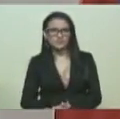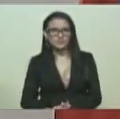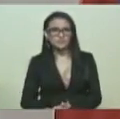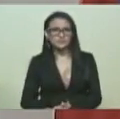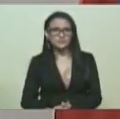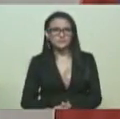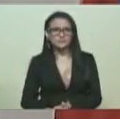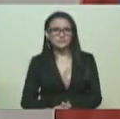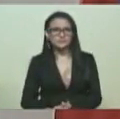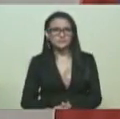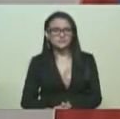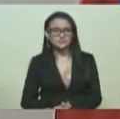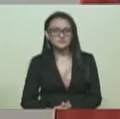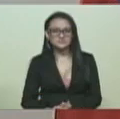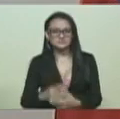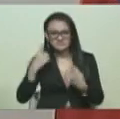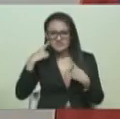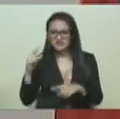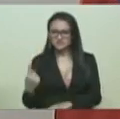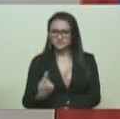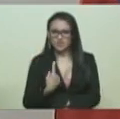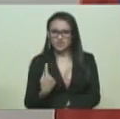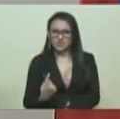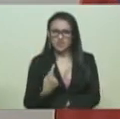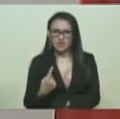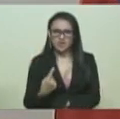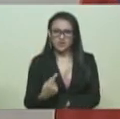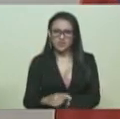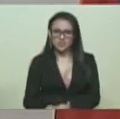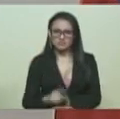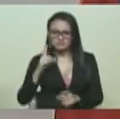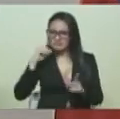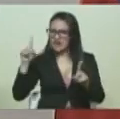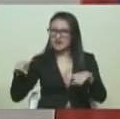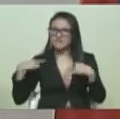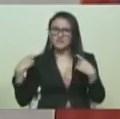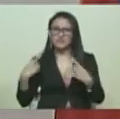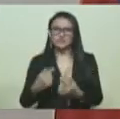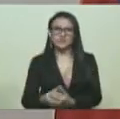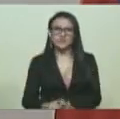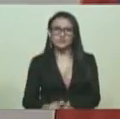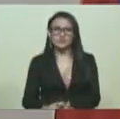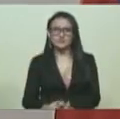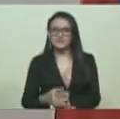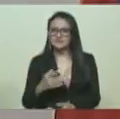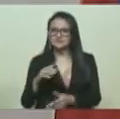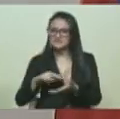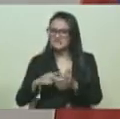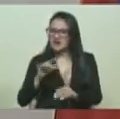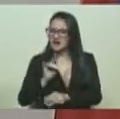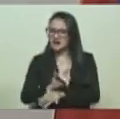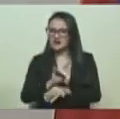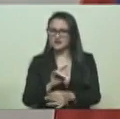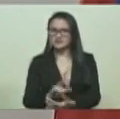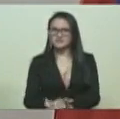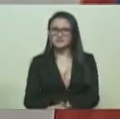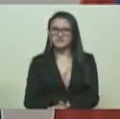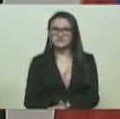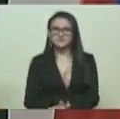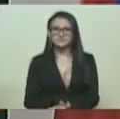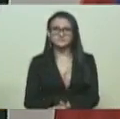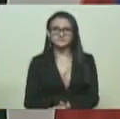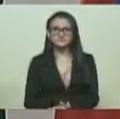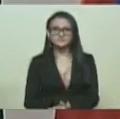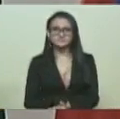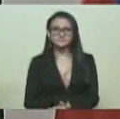porque los dejaron solos, los abandonaron, los engañaron. Y fíjense a